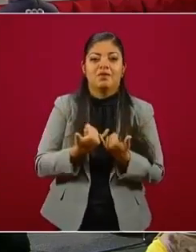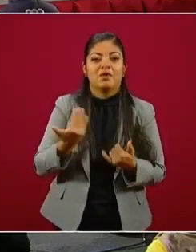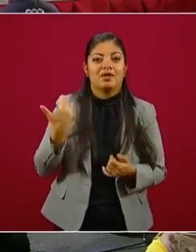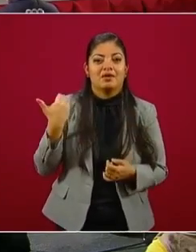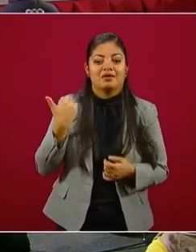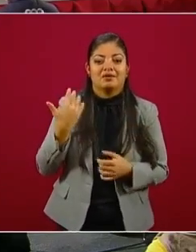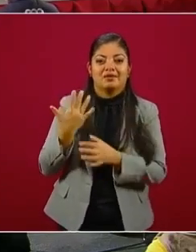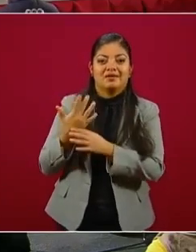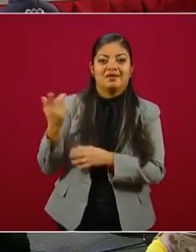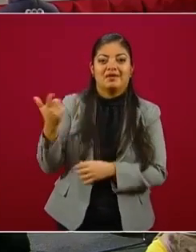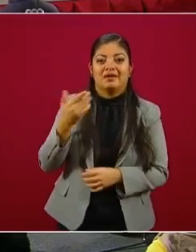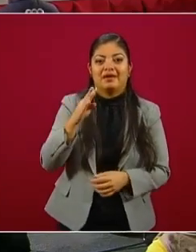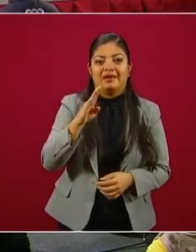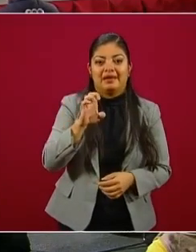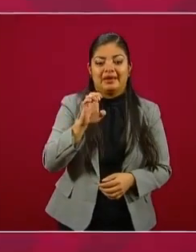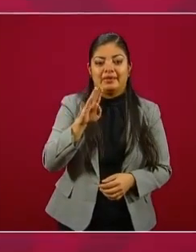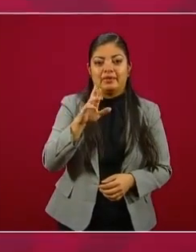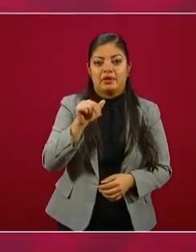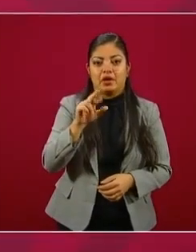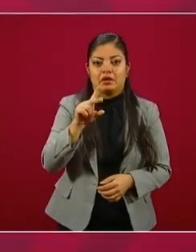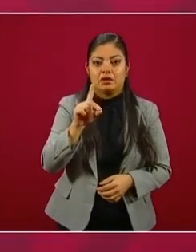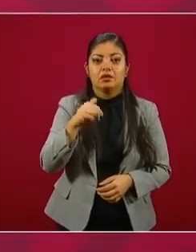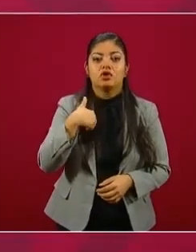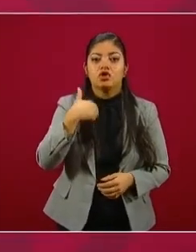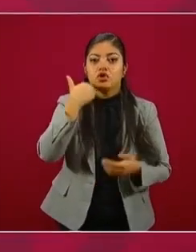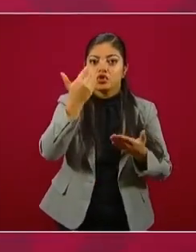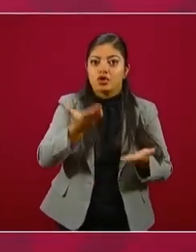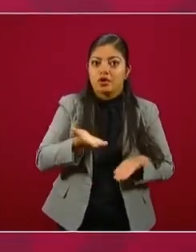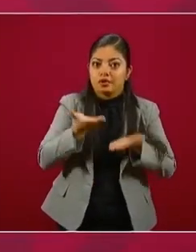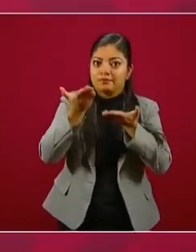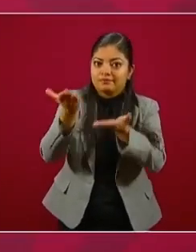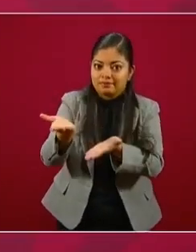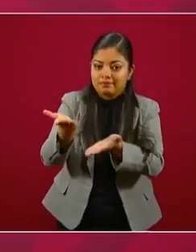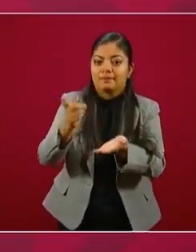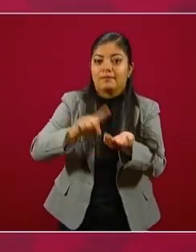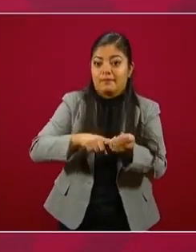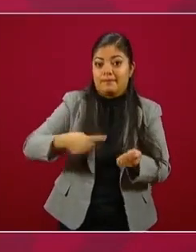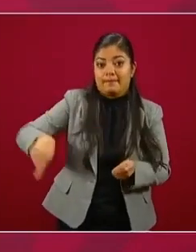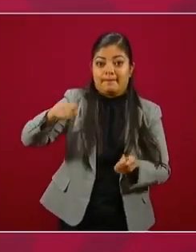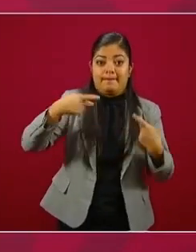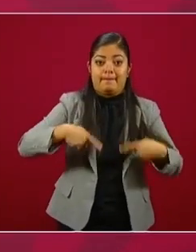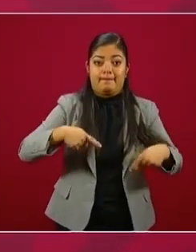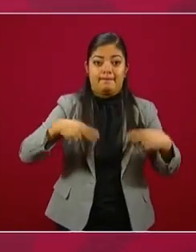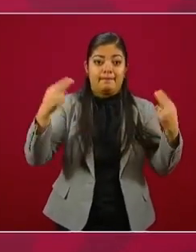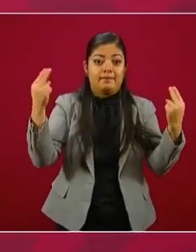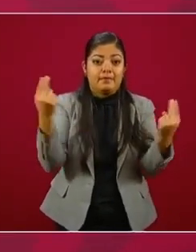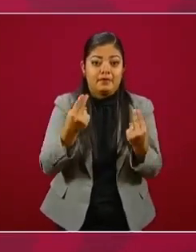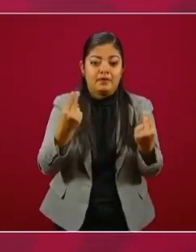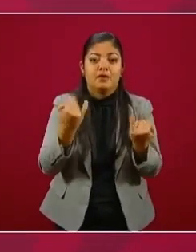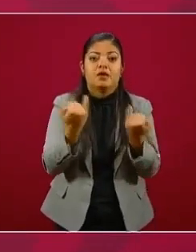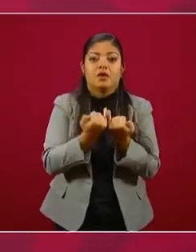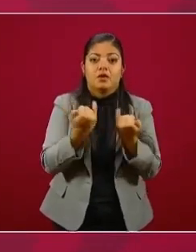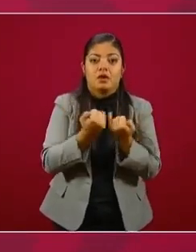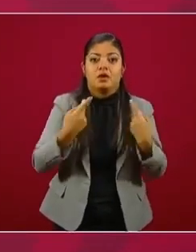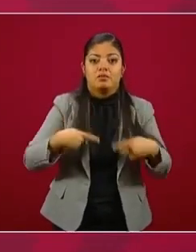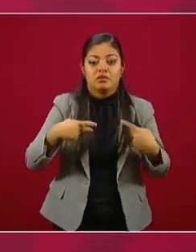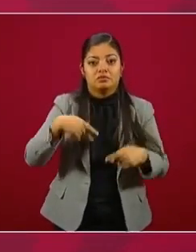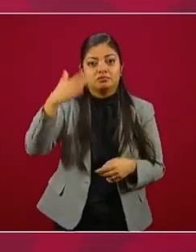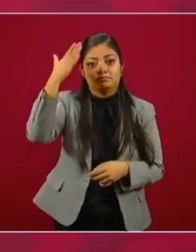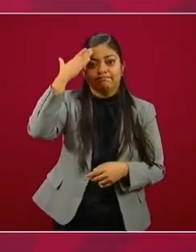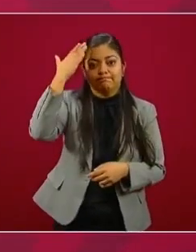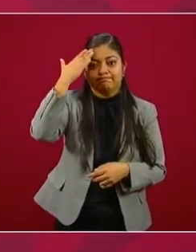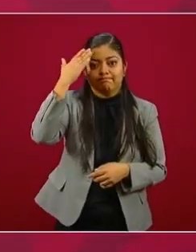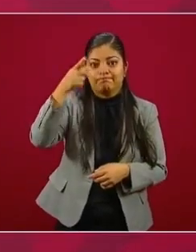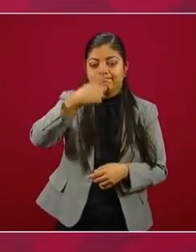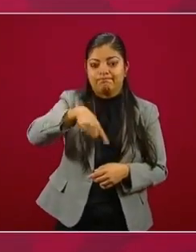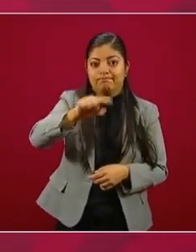queremos poner a disposición de los mexicanos que hoy más lo necesitan y de las autoridades federales, señor